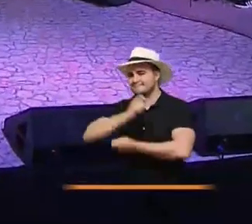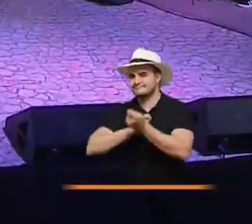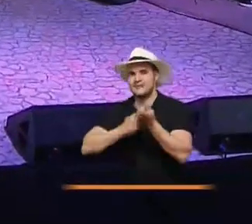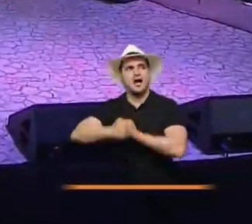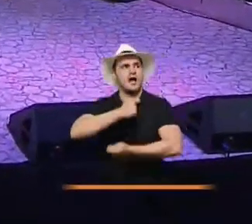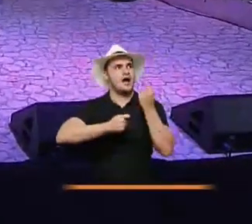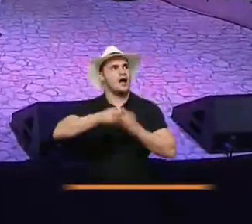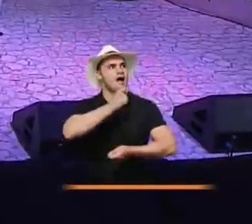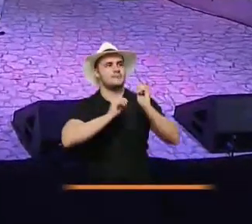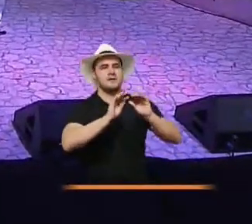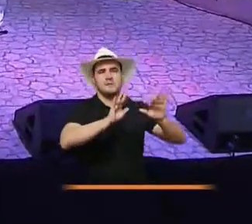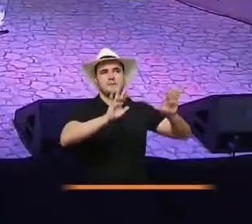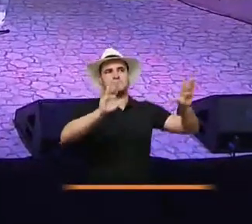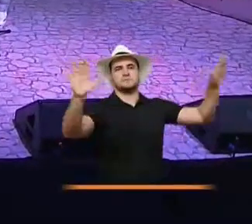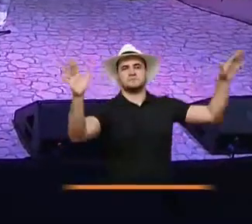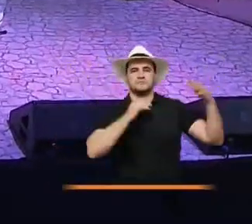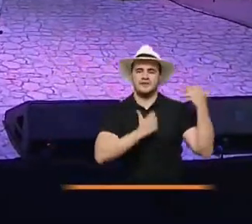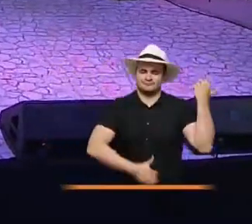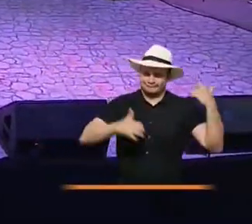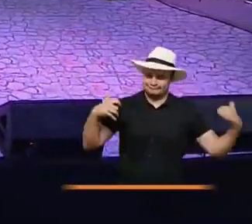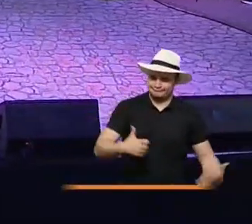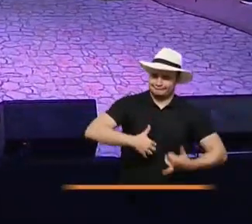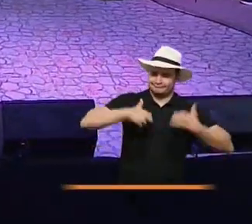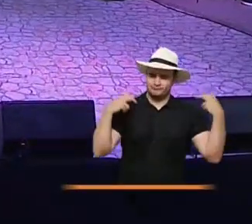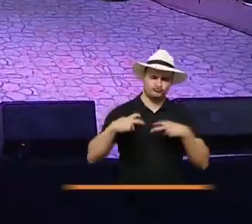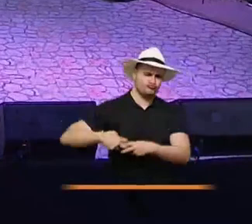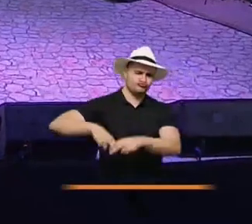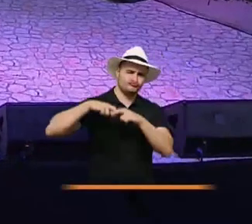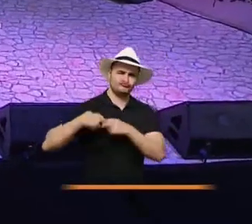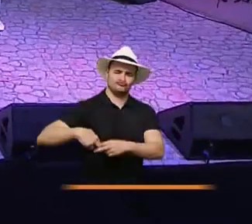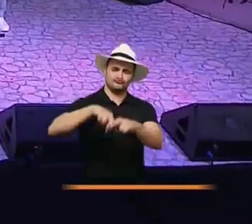vallenato y reggaeton mejor expresión